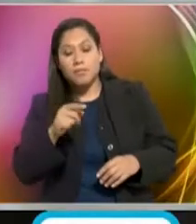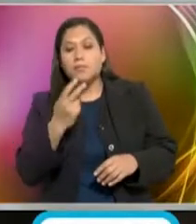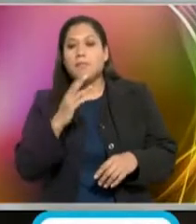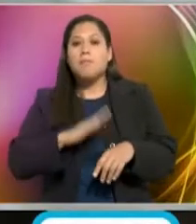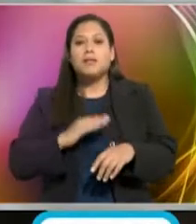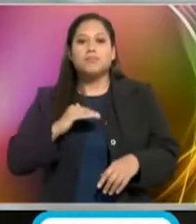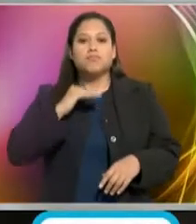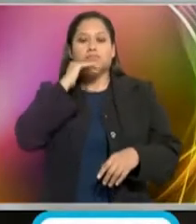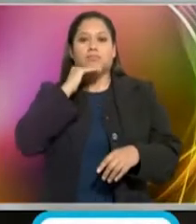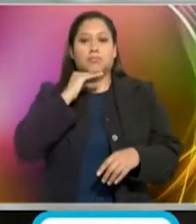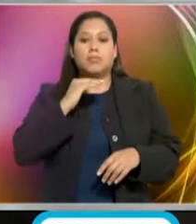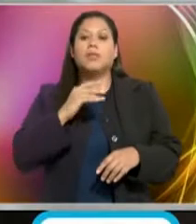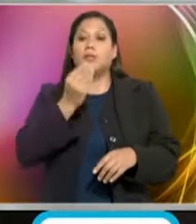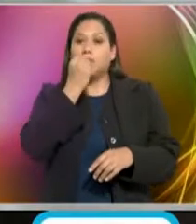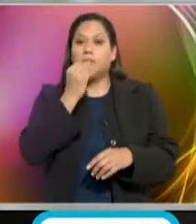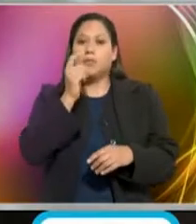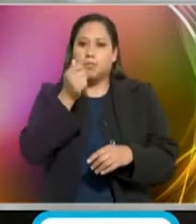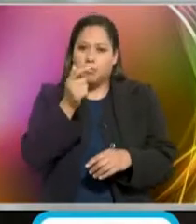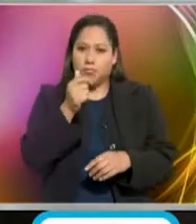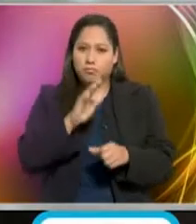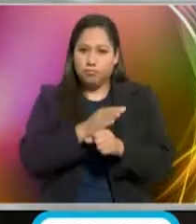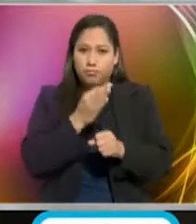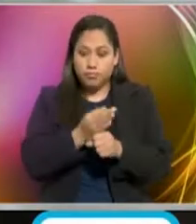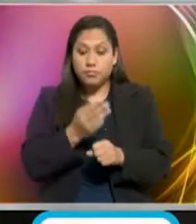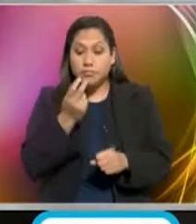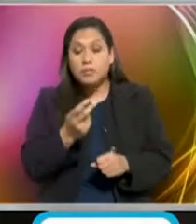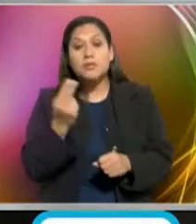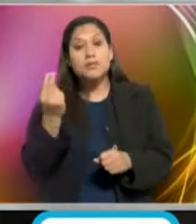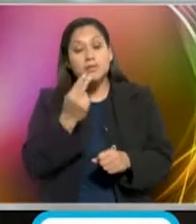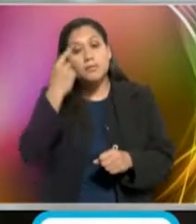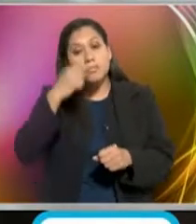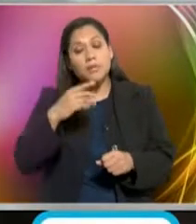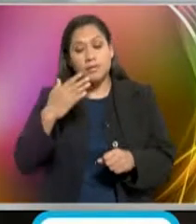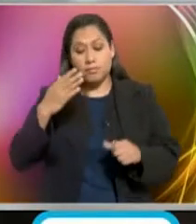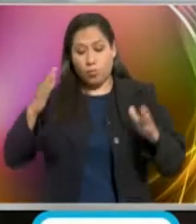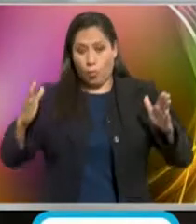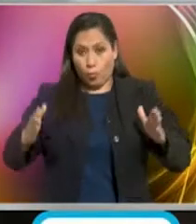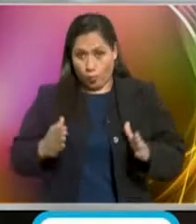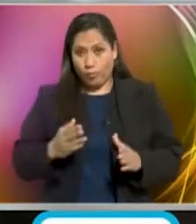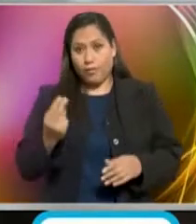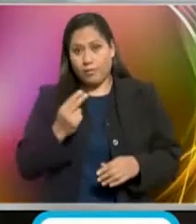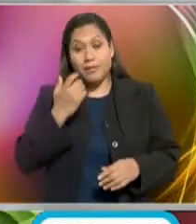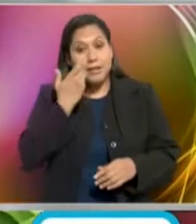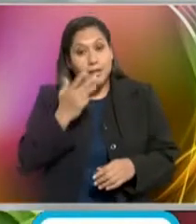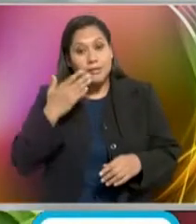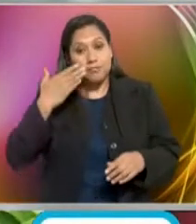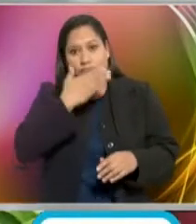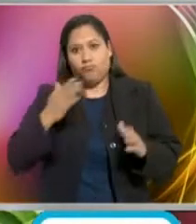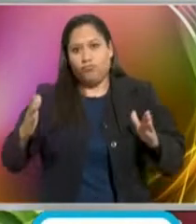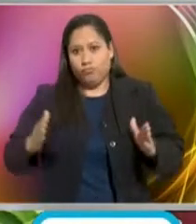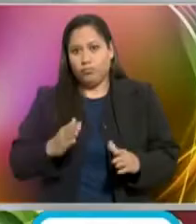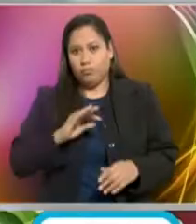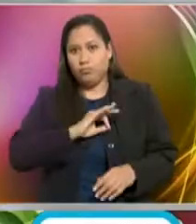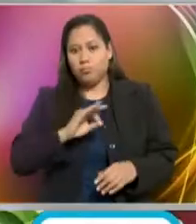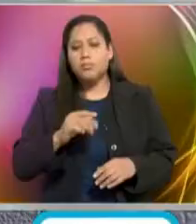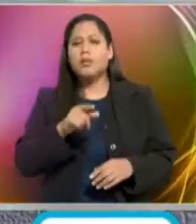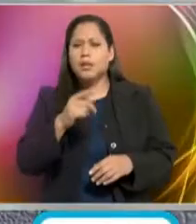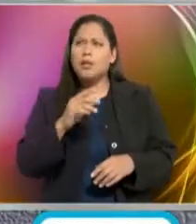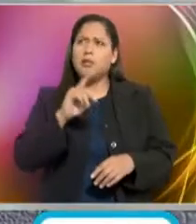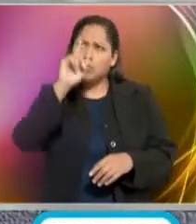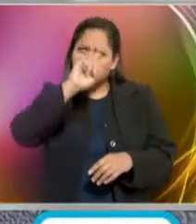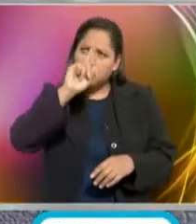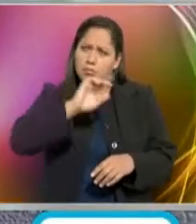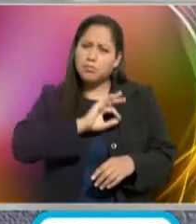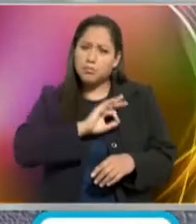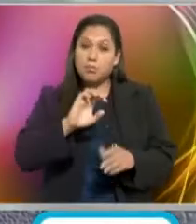va a disminuir nuestro apetito. Entonces es ideal para las dietas para perder peso. Muy bien. Mira. Yo lo recomendaría Interesante. incluirlo al menos,